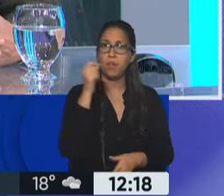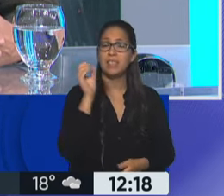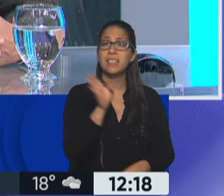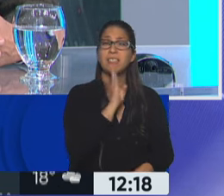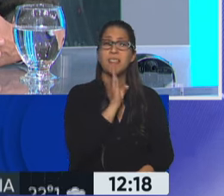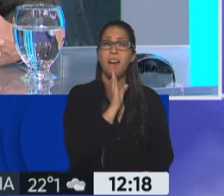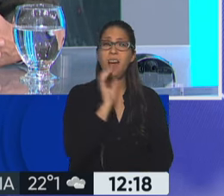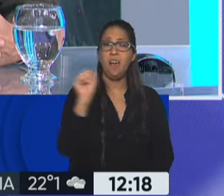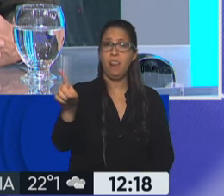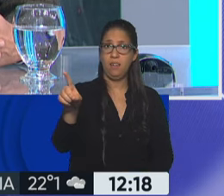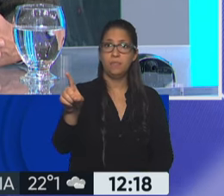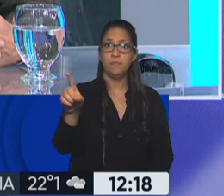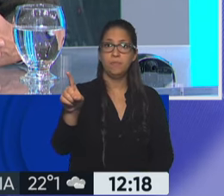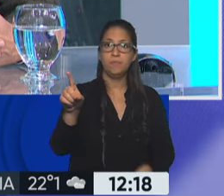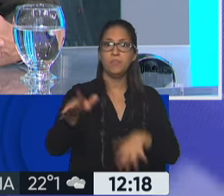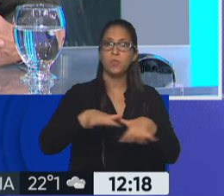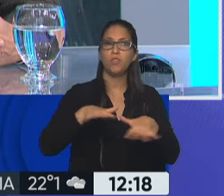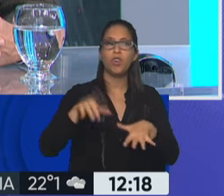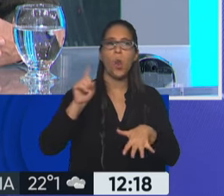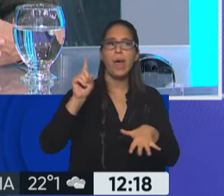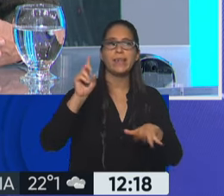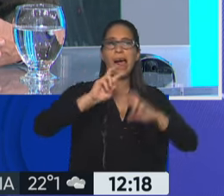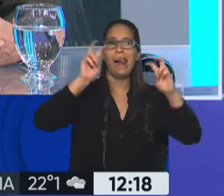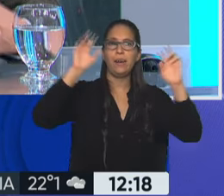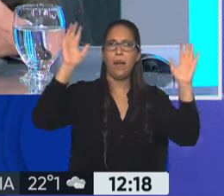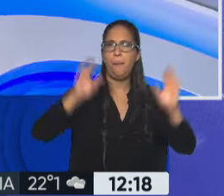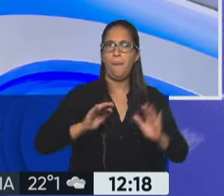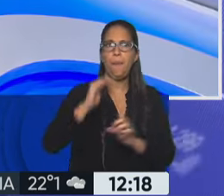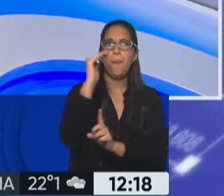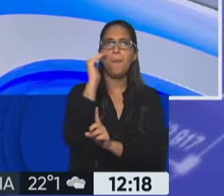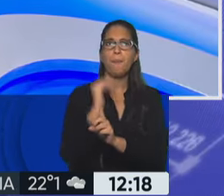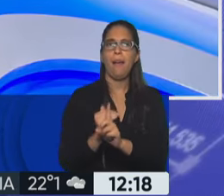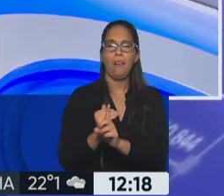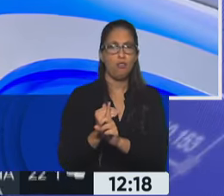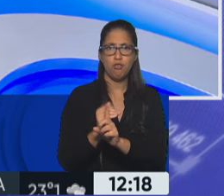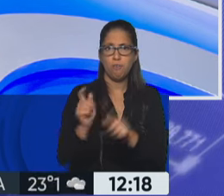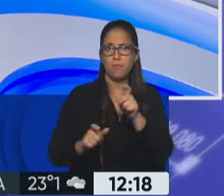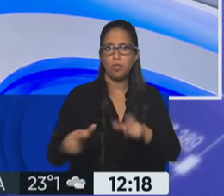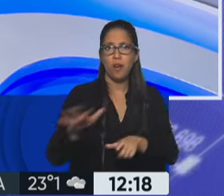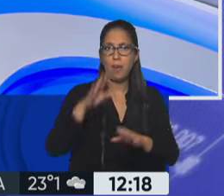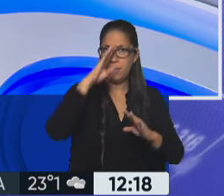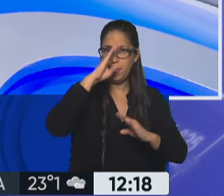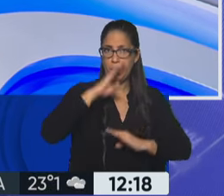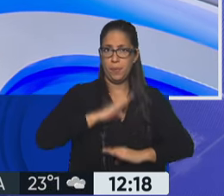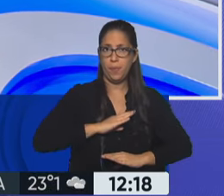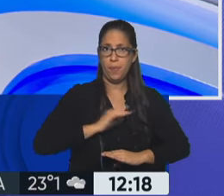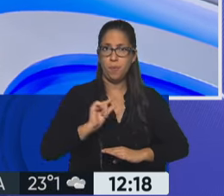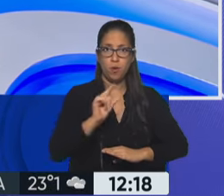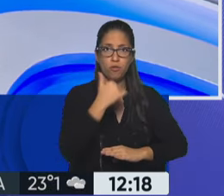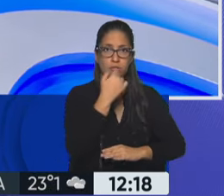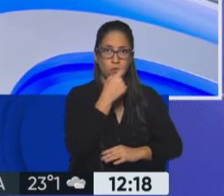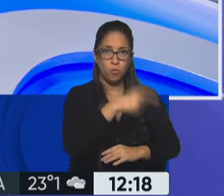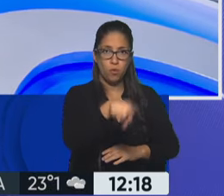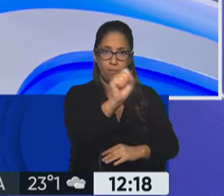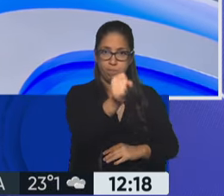digamos lo que ha sucedido no es que bajaron la alerta Lo que pasa que la gente se pudo relajar Porque si usted no sé si usted lo lo lo